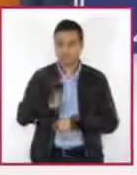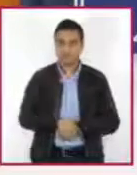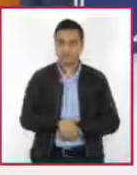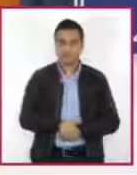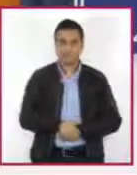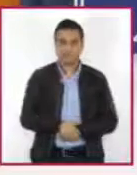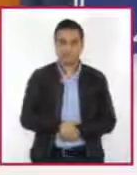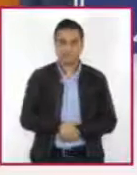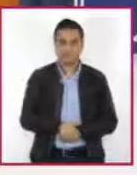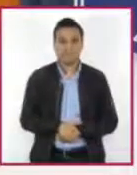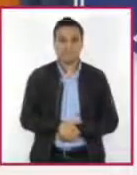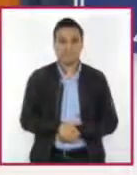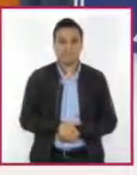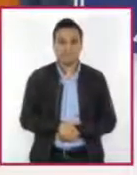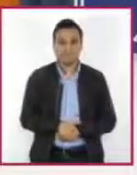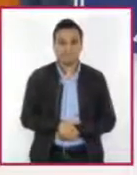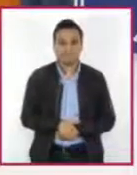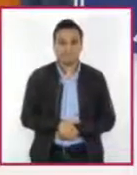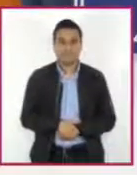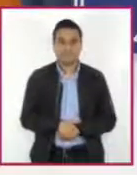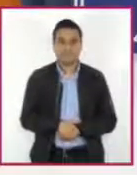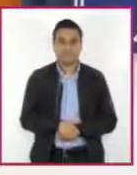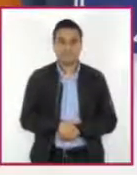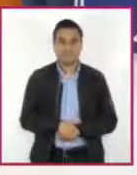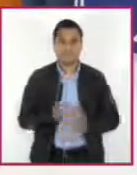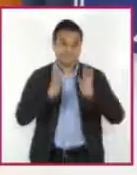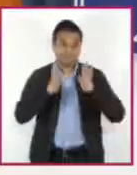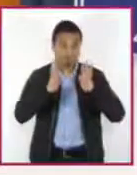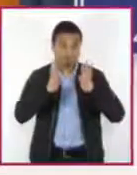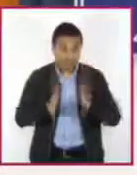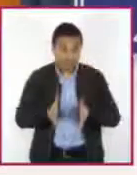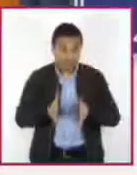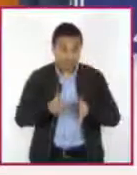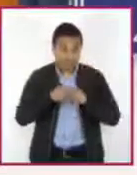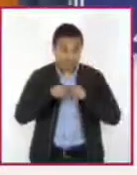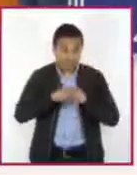En sus marcas, listos, fuera.